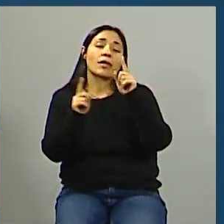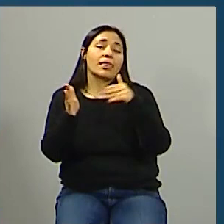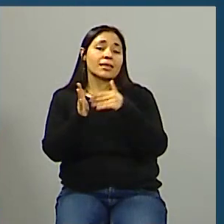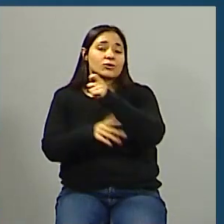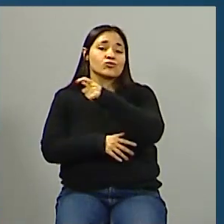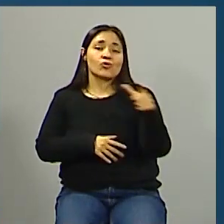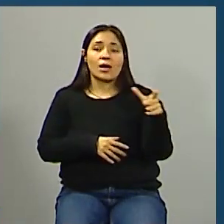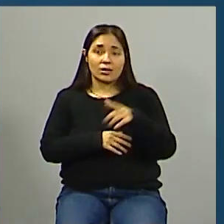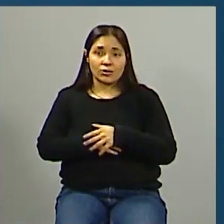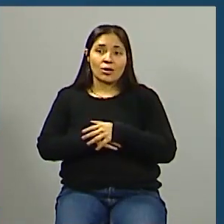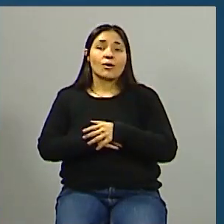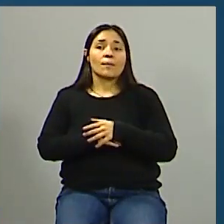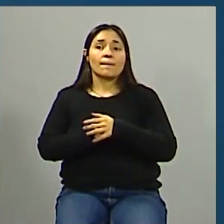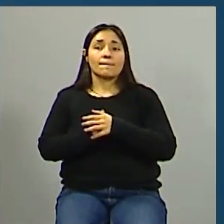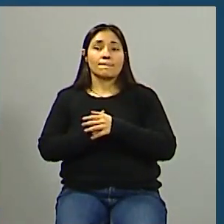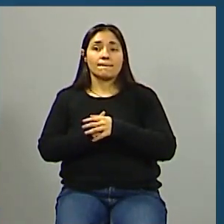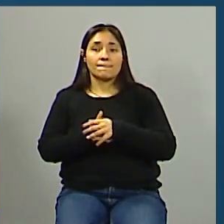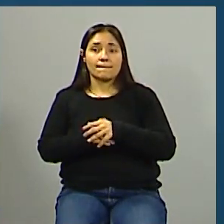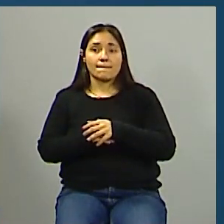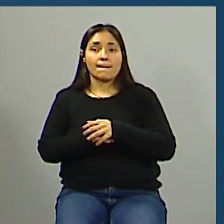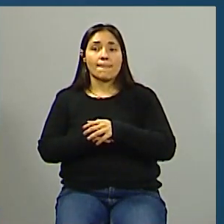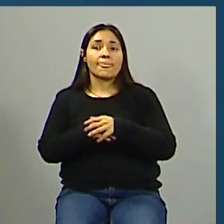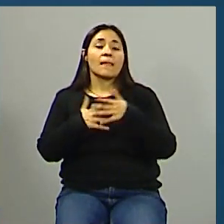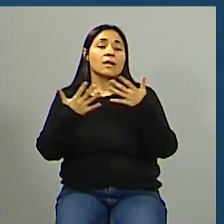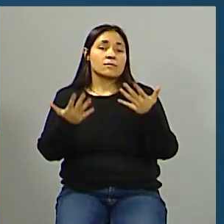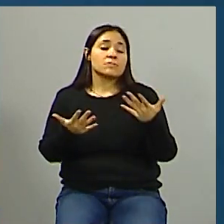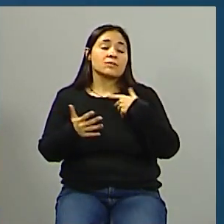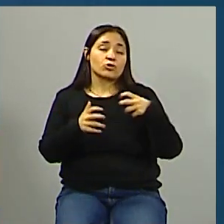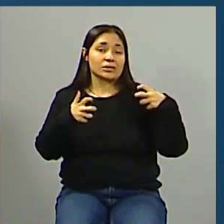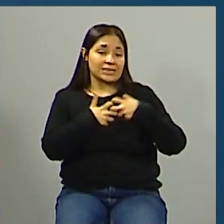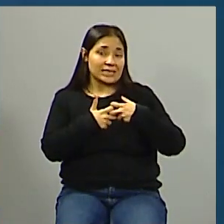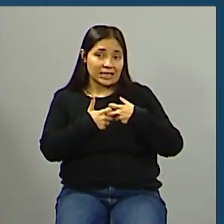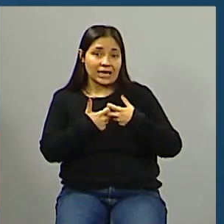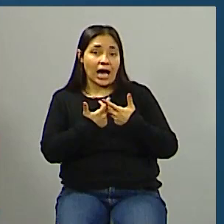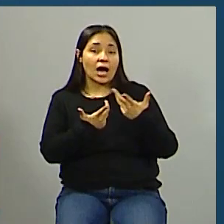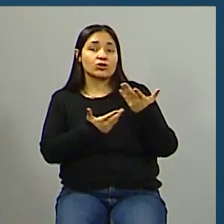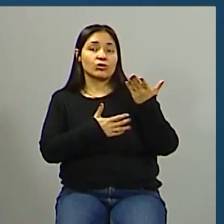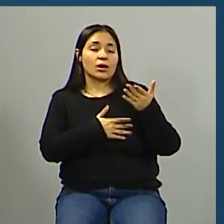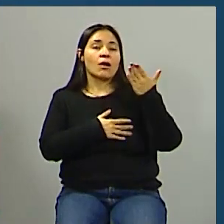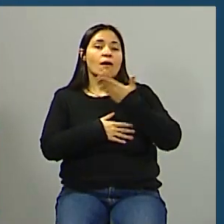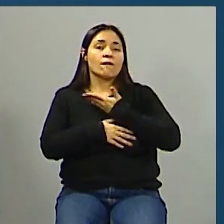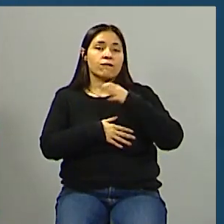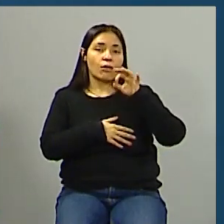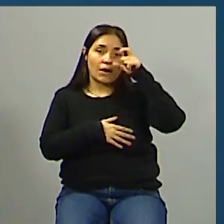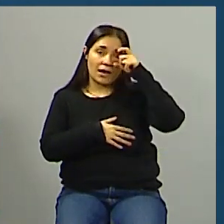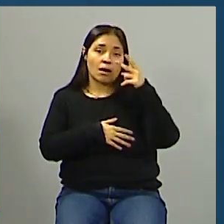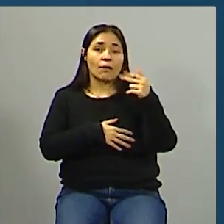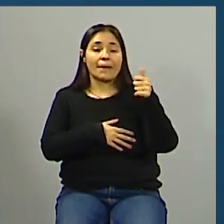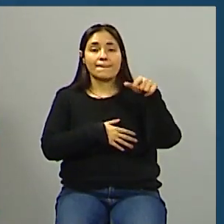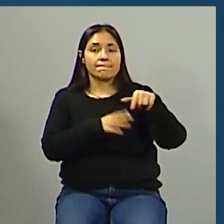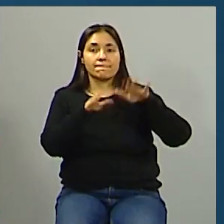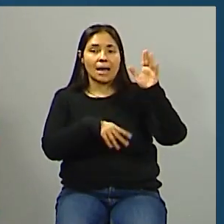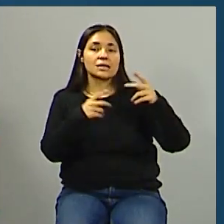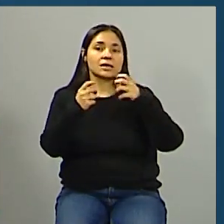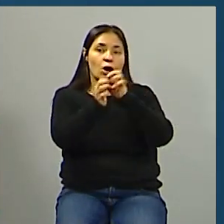un producto que soporta o no dichos aumentos. Así que con el sindicato, con FOEVA, con la federación con que negociamos 3